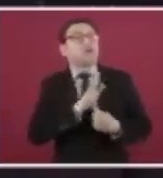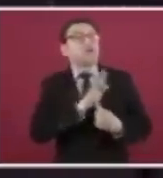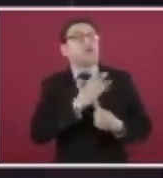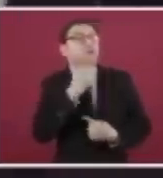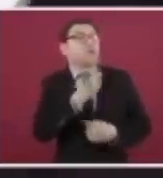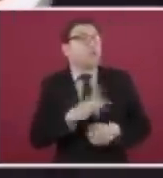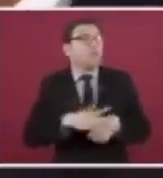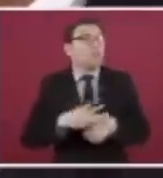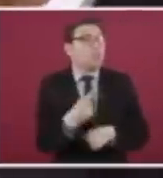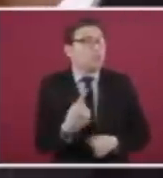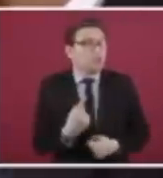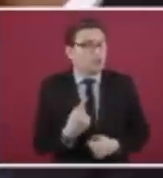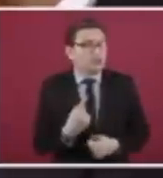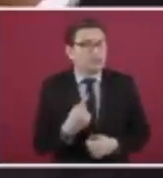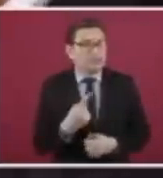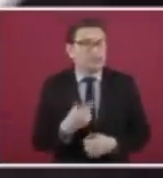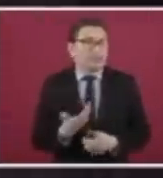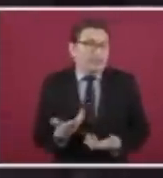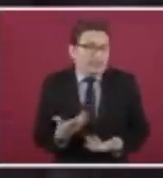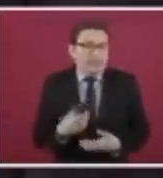tiene como función